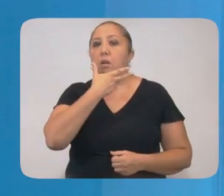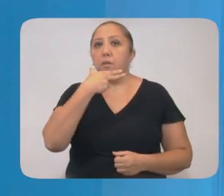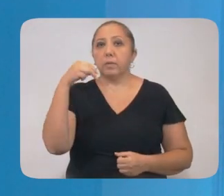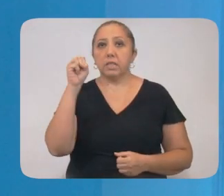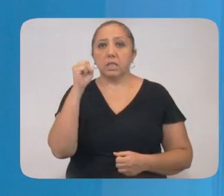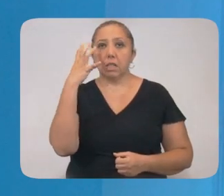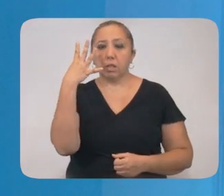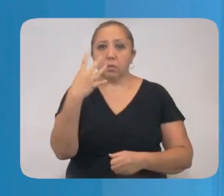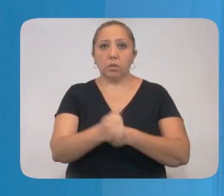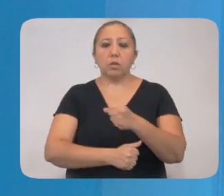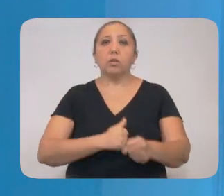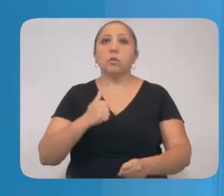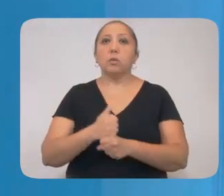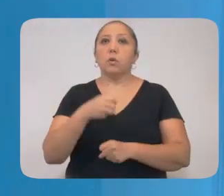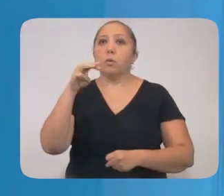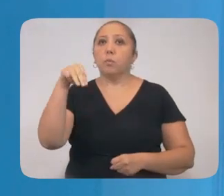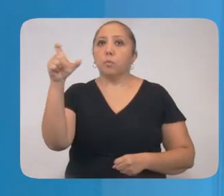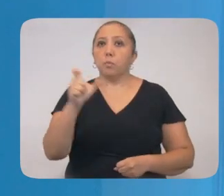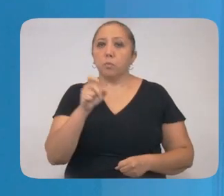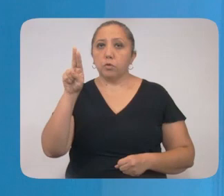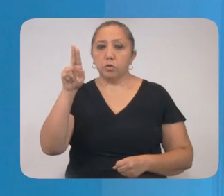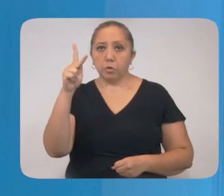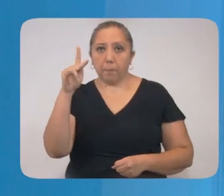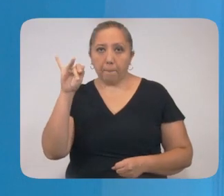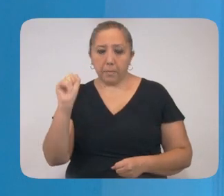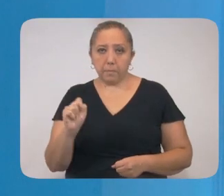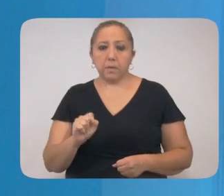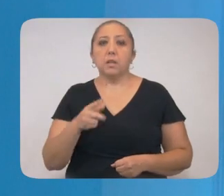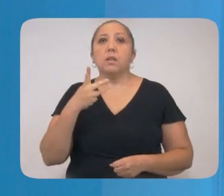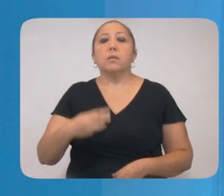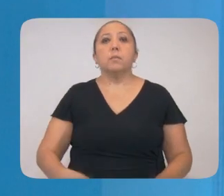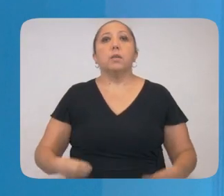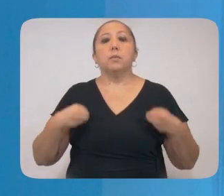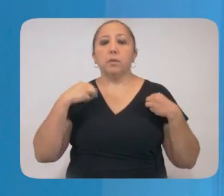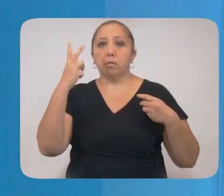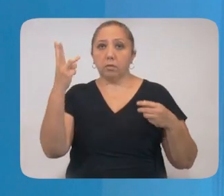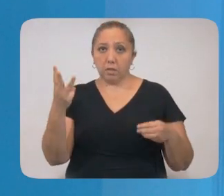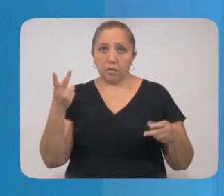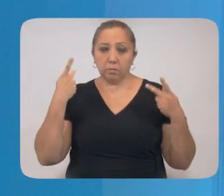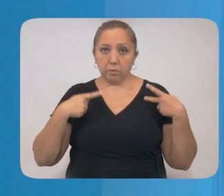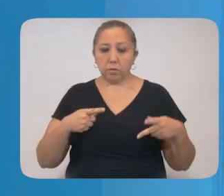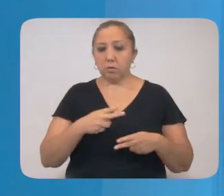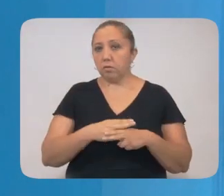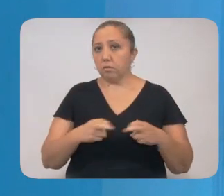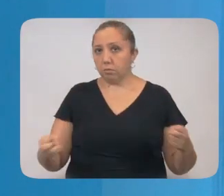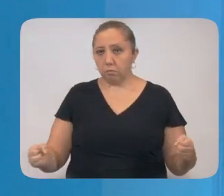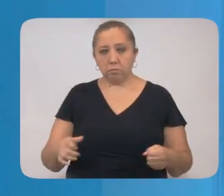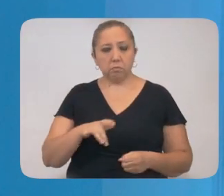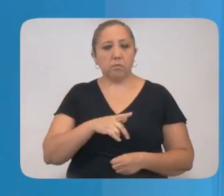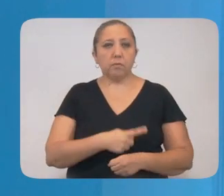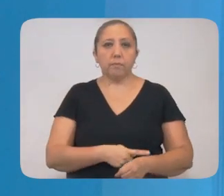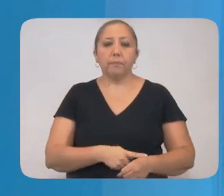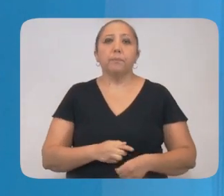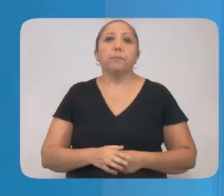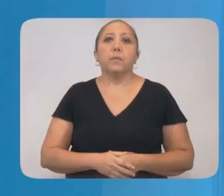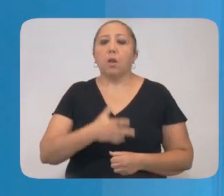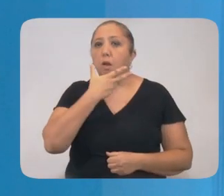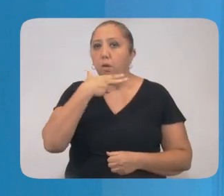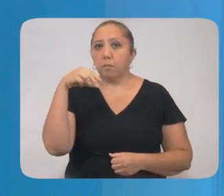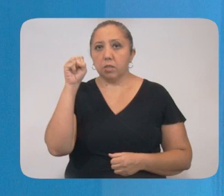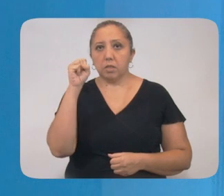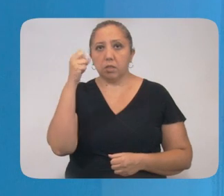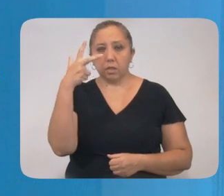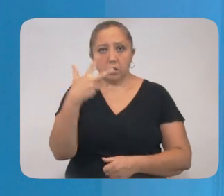de 64 años de Muxupip con hipertensión. El paciente vivía con 3 personas, ninguno con síntomas. Hombre